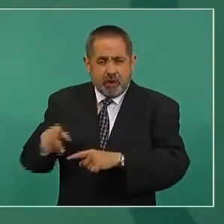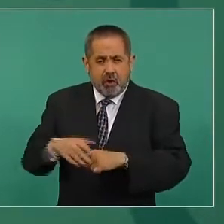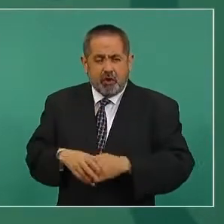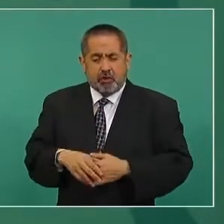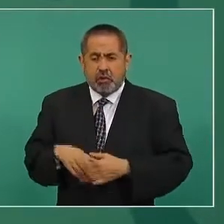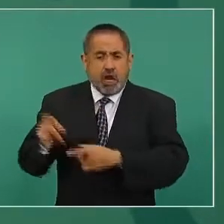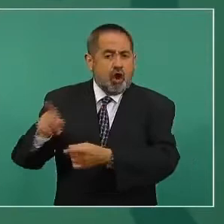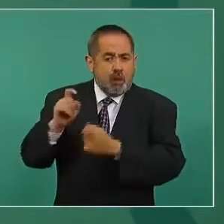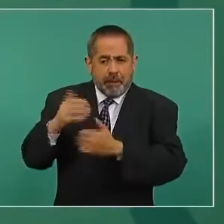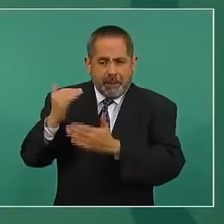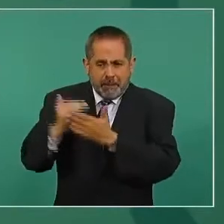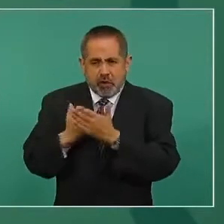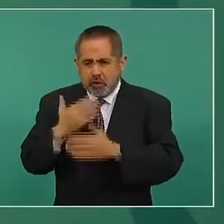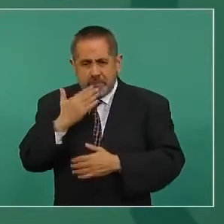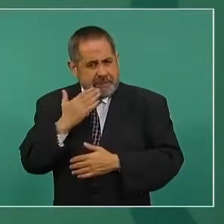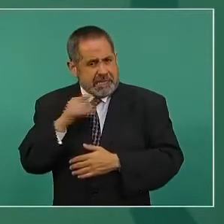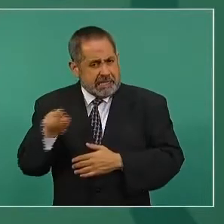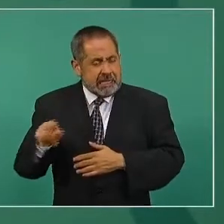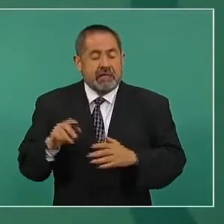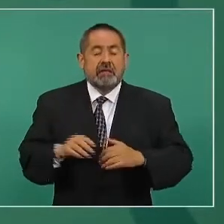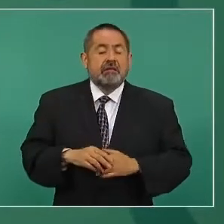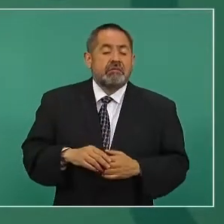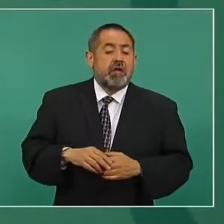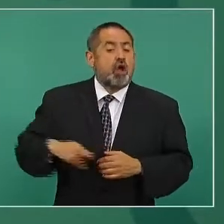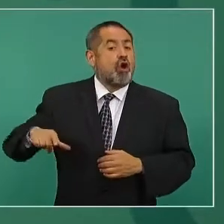cobraba menos,